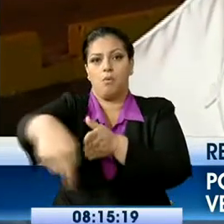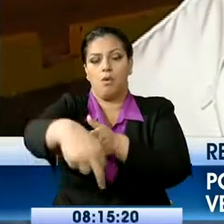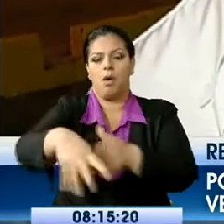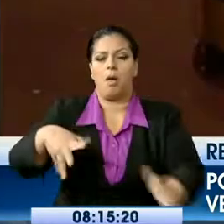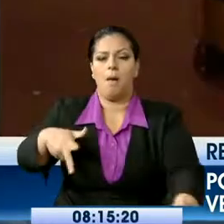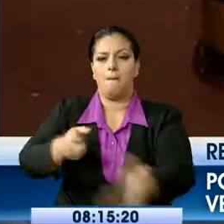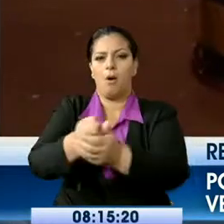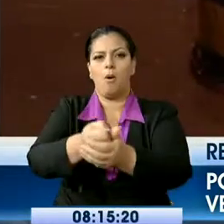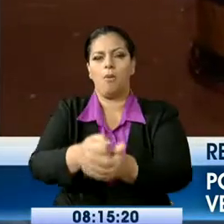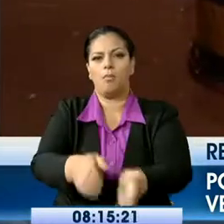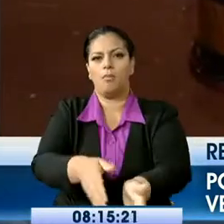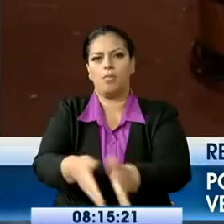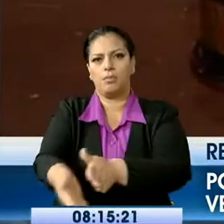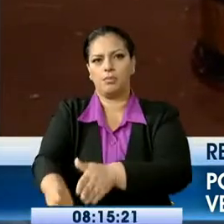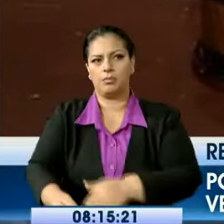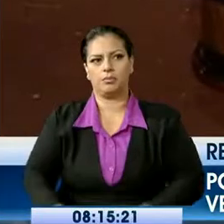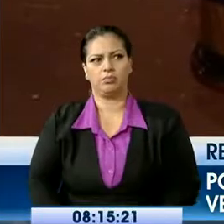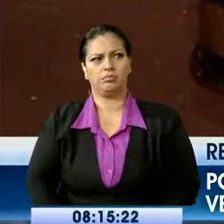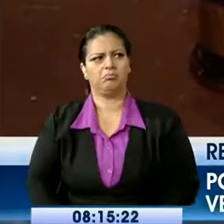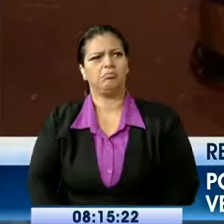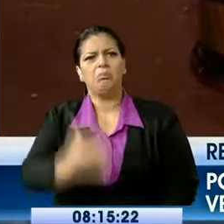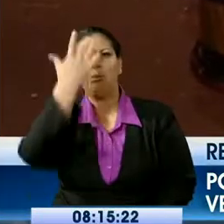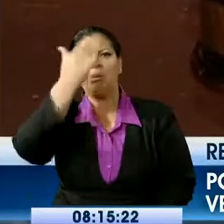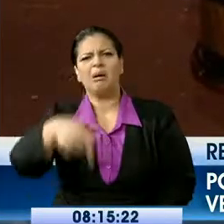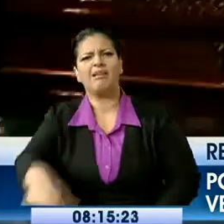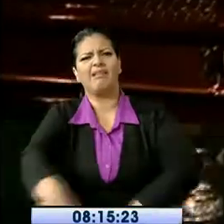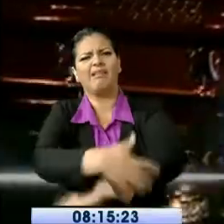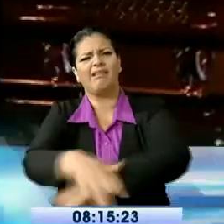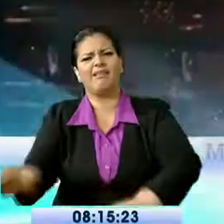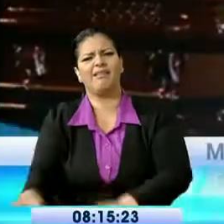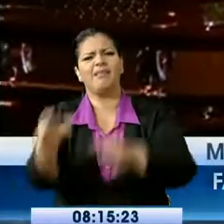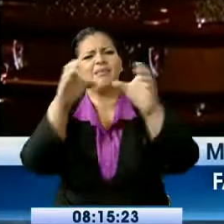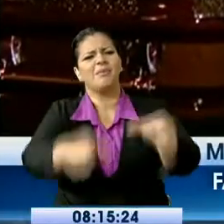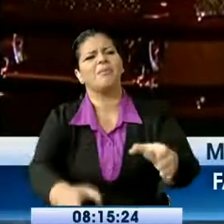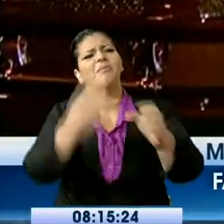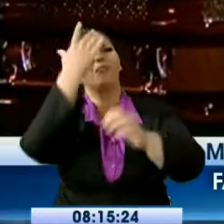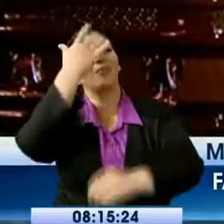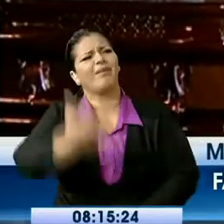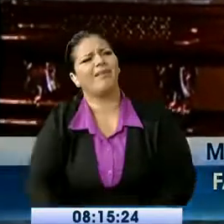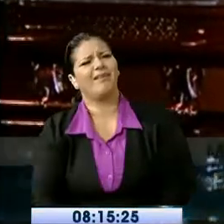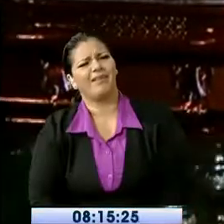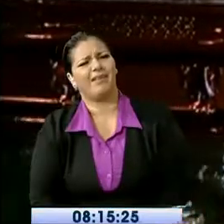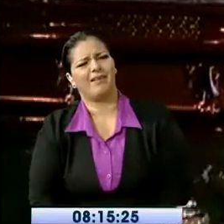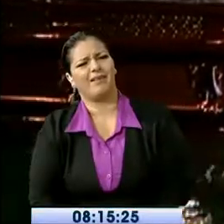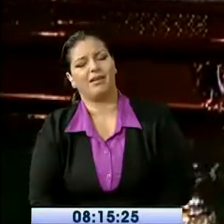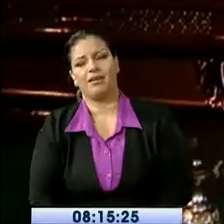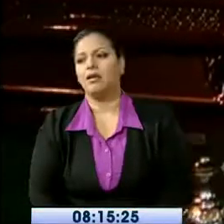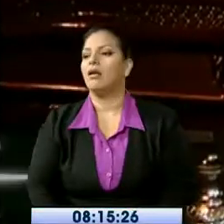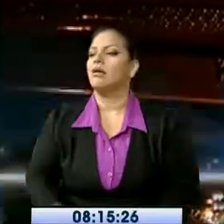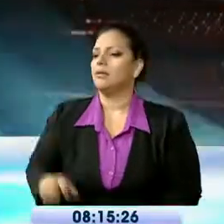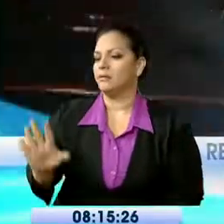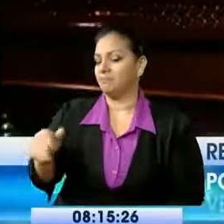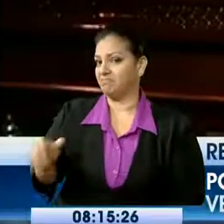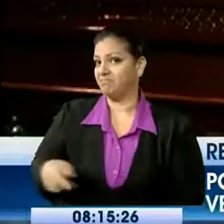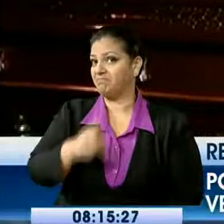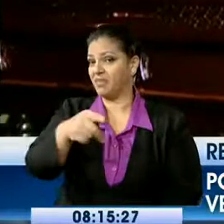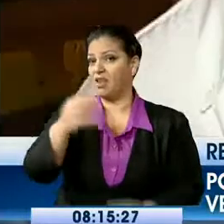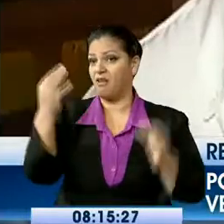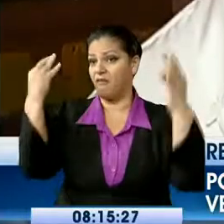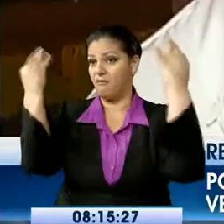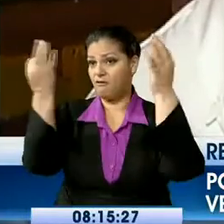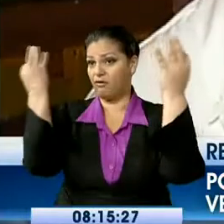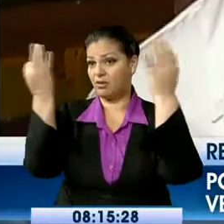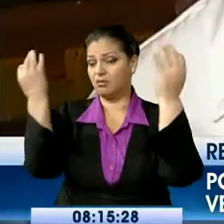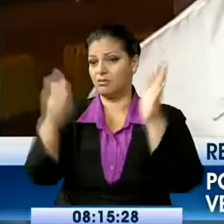Hemos tomado esta decisión porque ninguna de las empresas de que cometió el accidente se ha acercado por lo menos a reconocernos algo. De lo poco que tenemos,